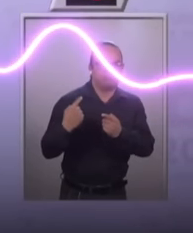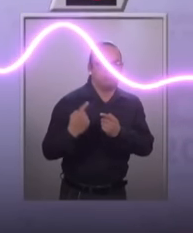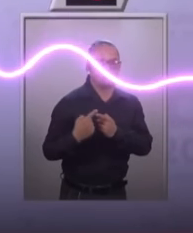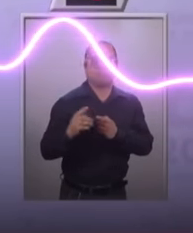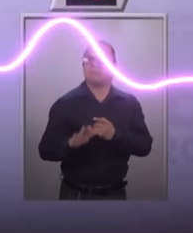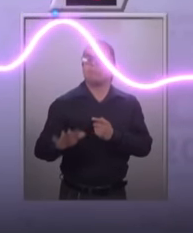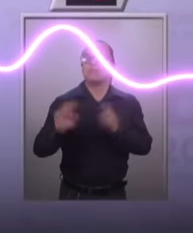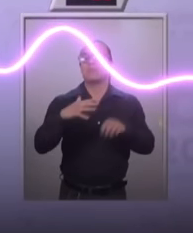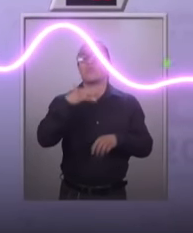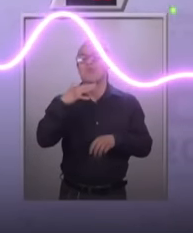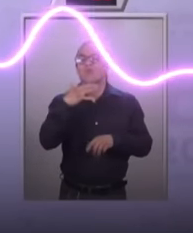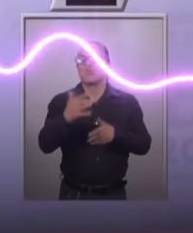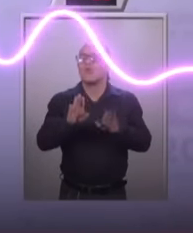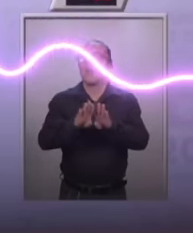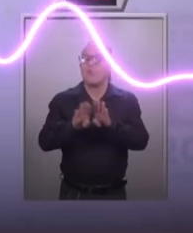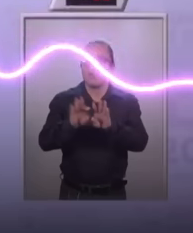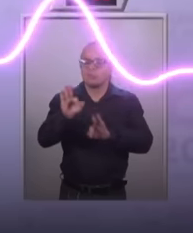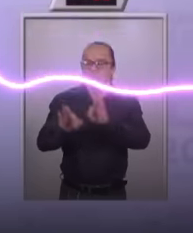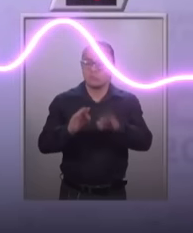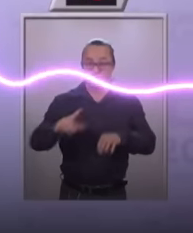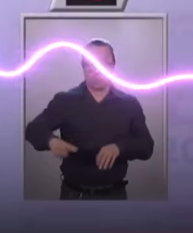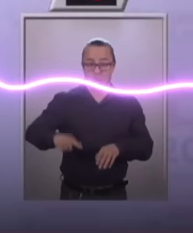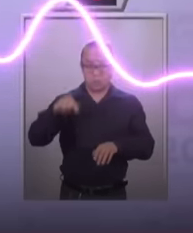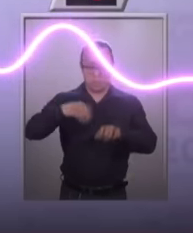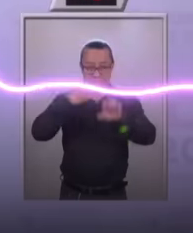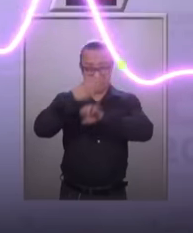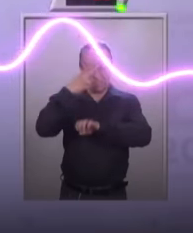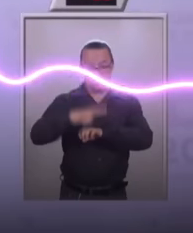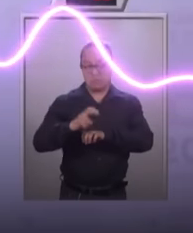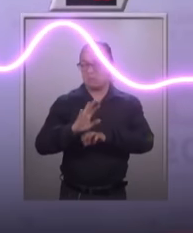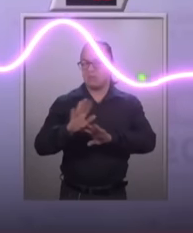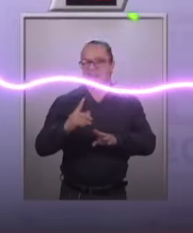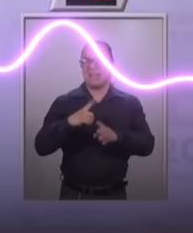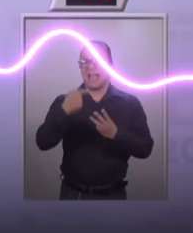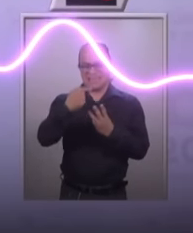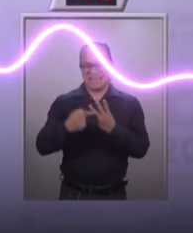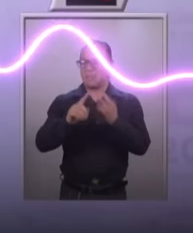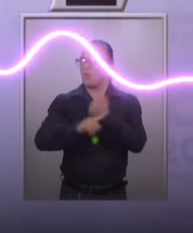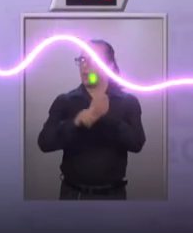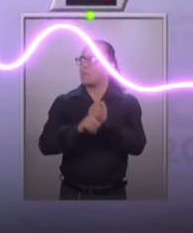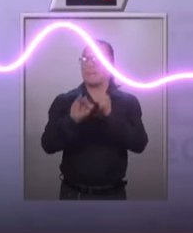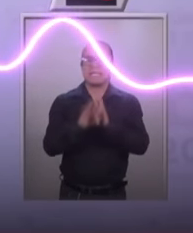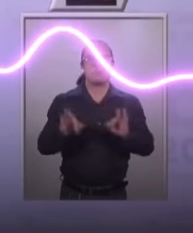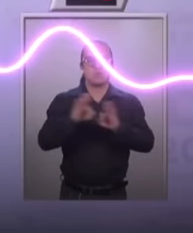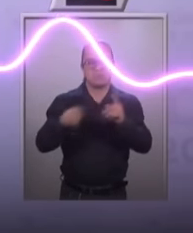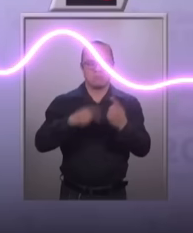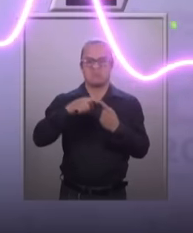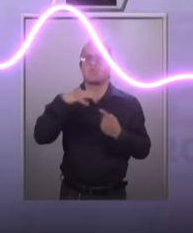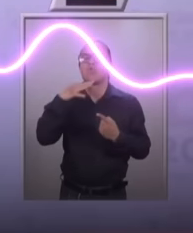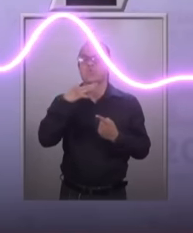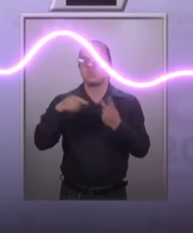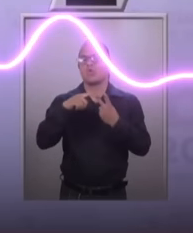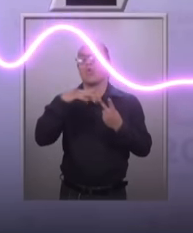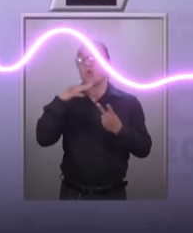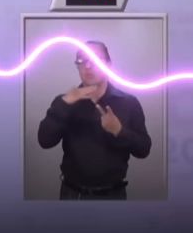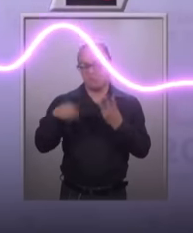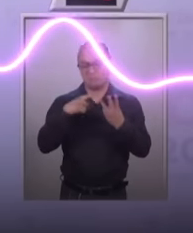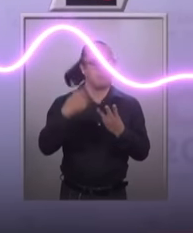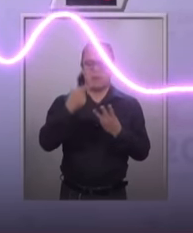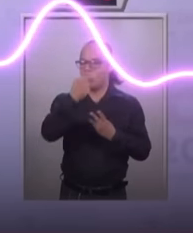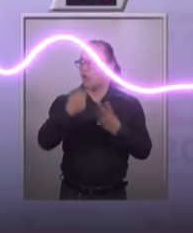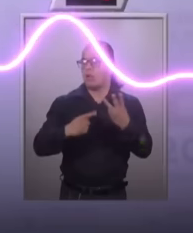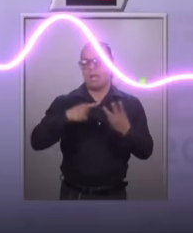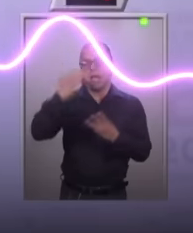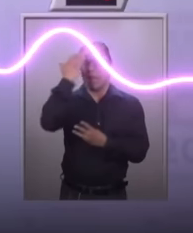refiere al combate a la corrupción. El gobierno del Estado de México tiene que todos estos tres problemas principalmente: corrupción, corrupción y más